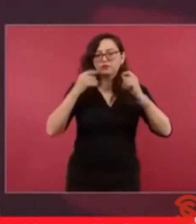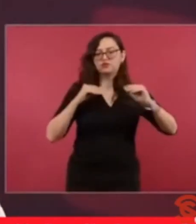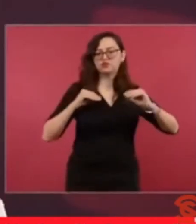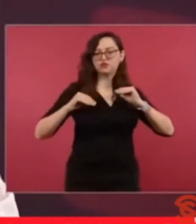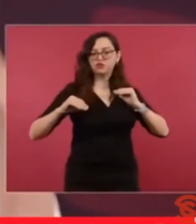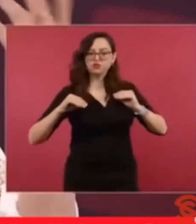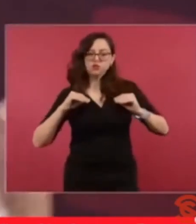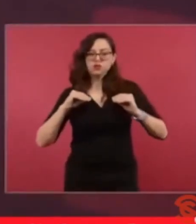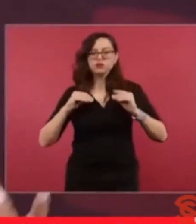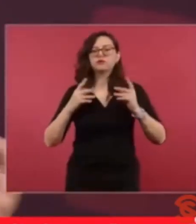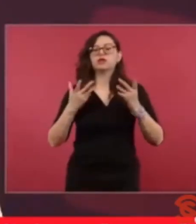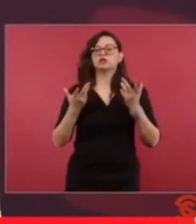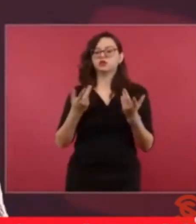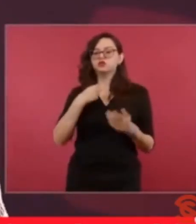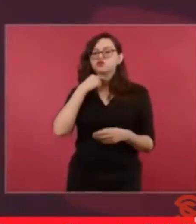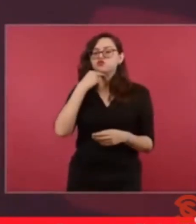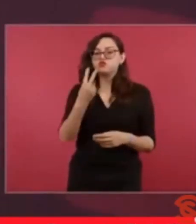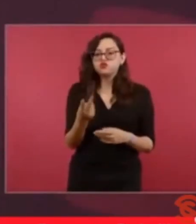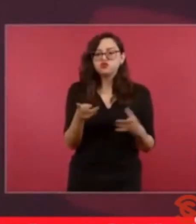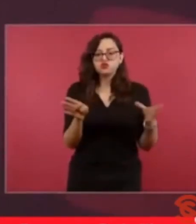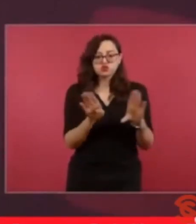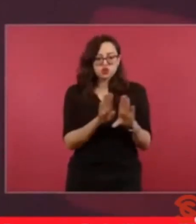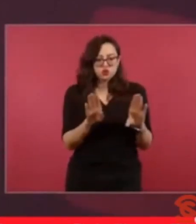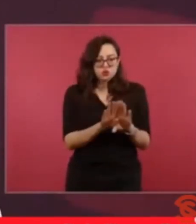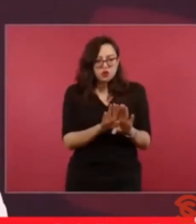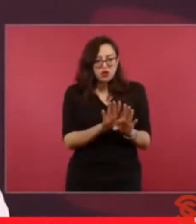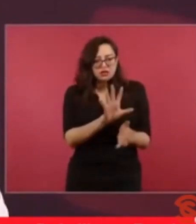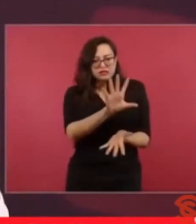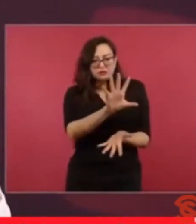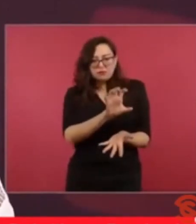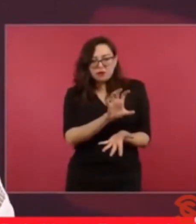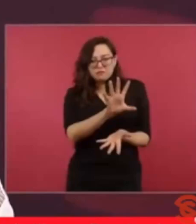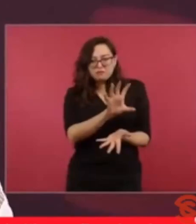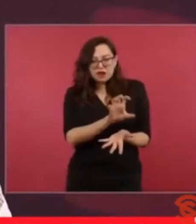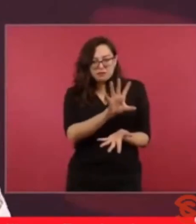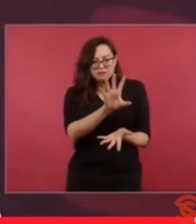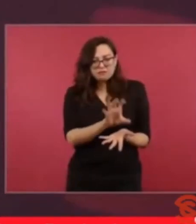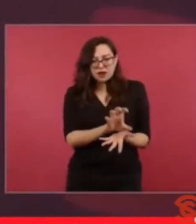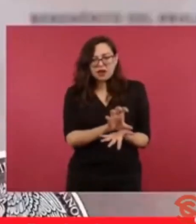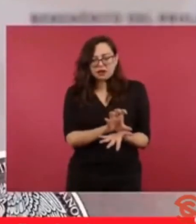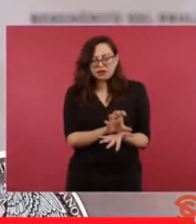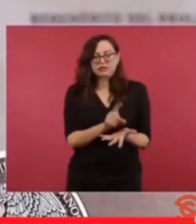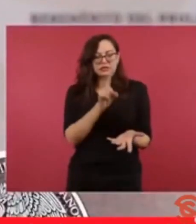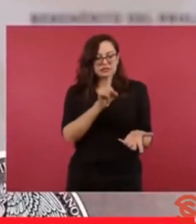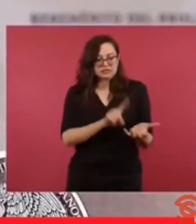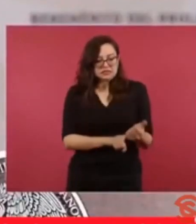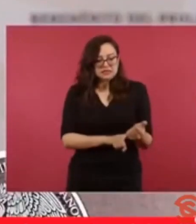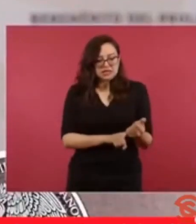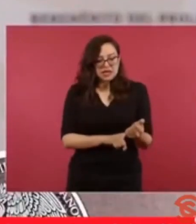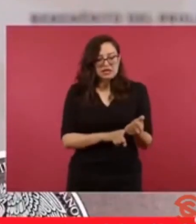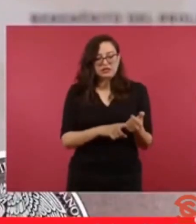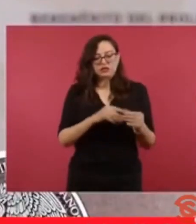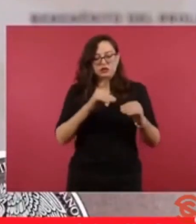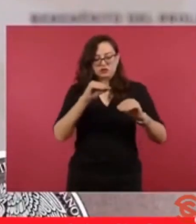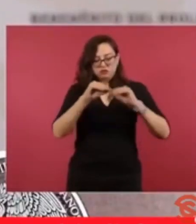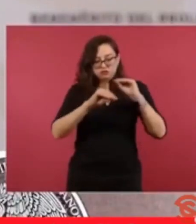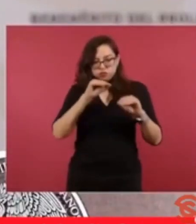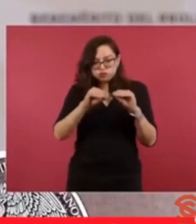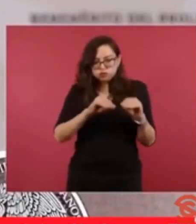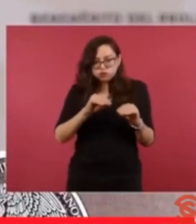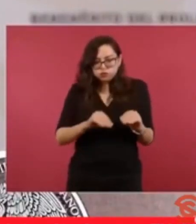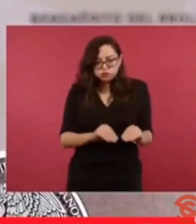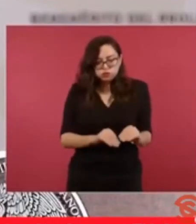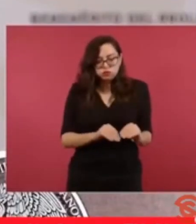mueve la persona y de la voz, que utilizan algoritmos de redes neuronales, así se